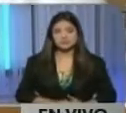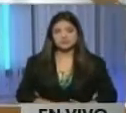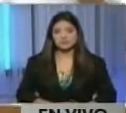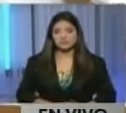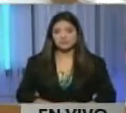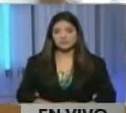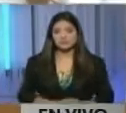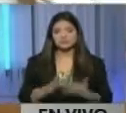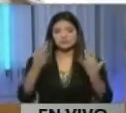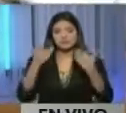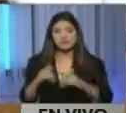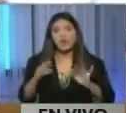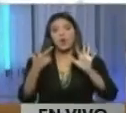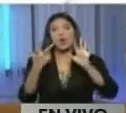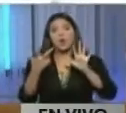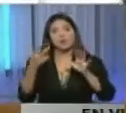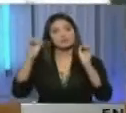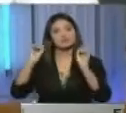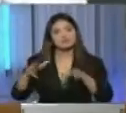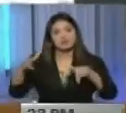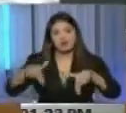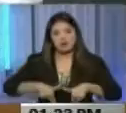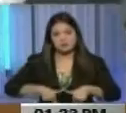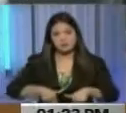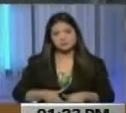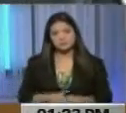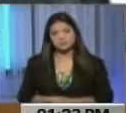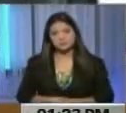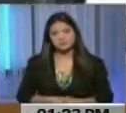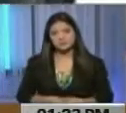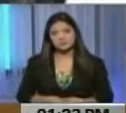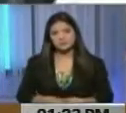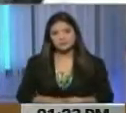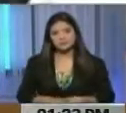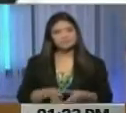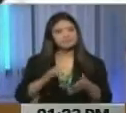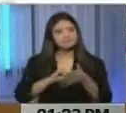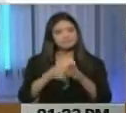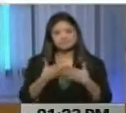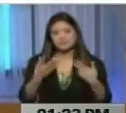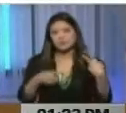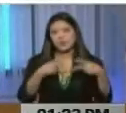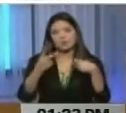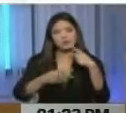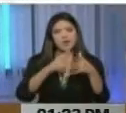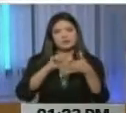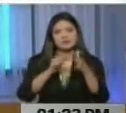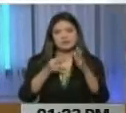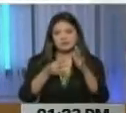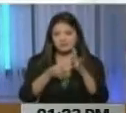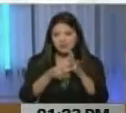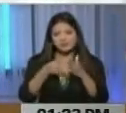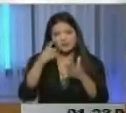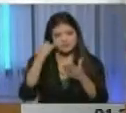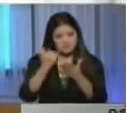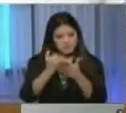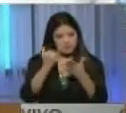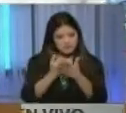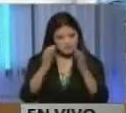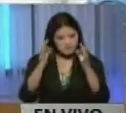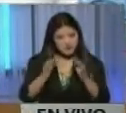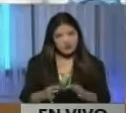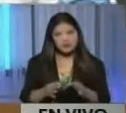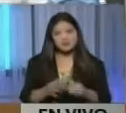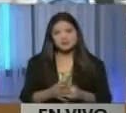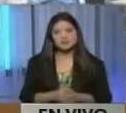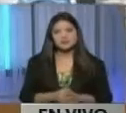8. Dejación de las armas. Consiste en un procedimiento técnico trazable y verificable